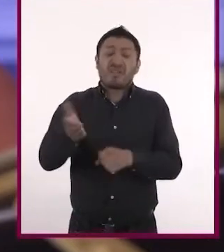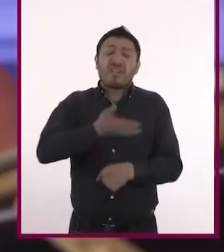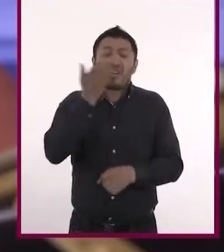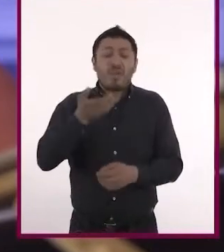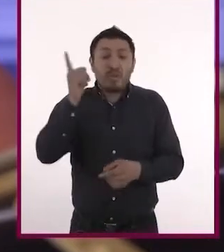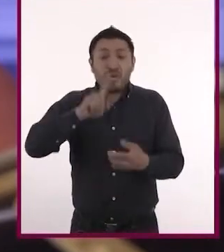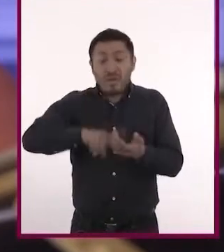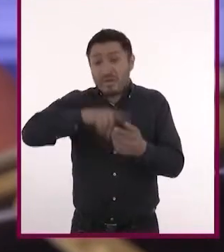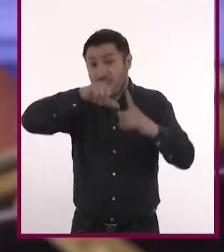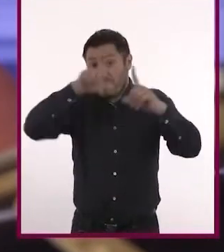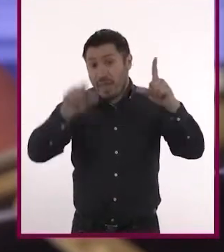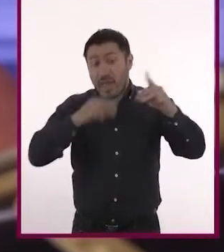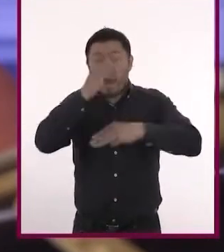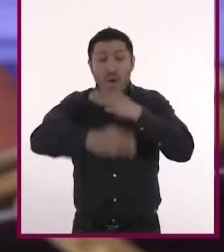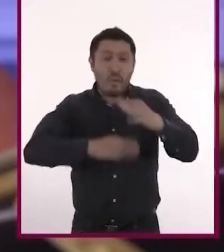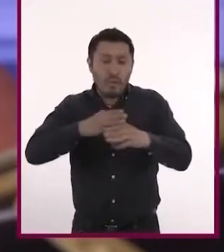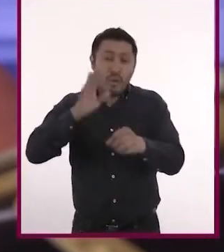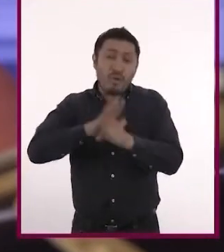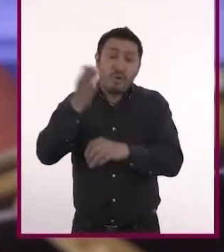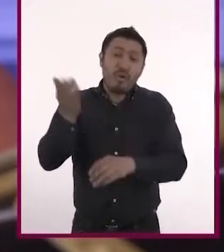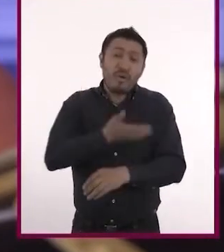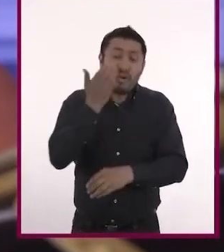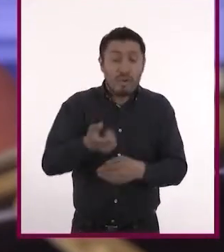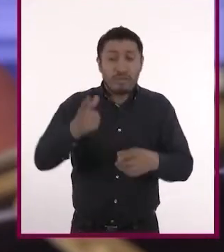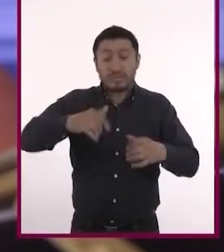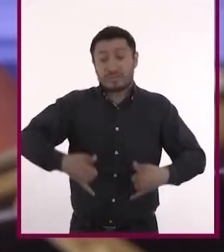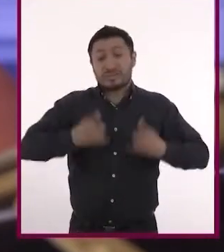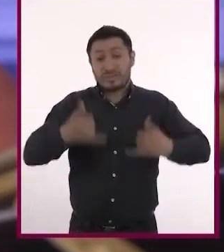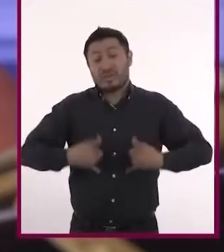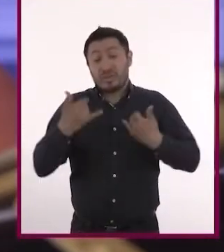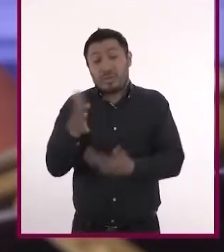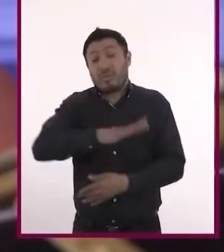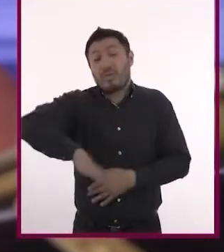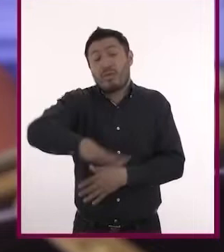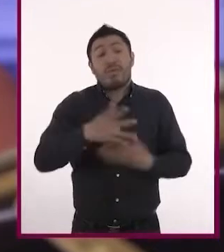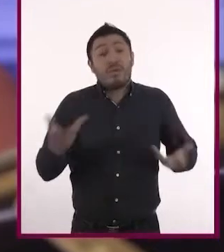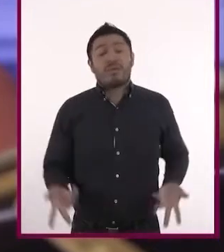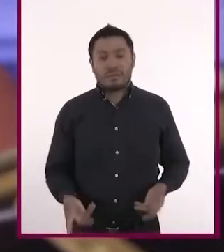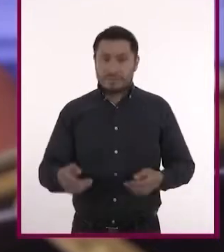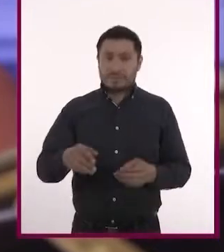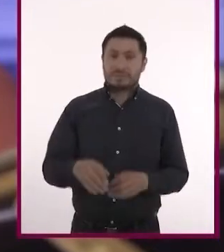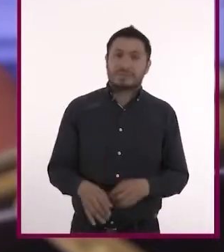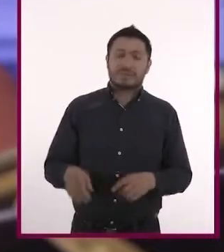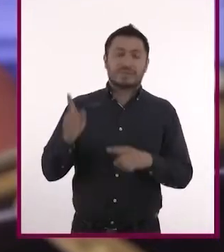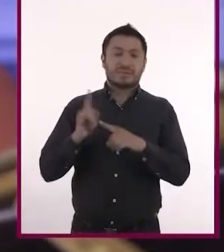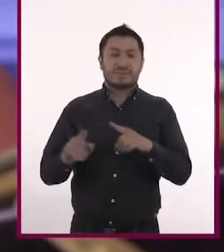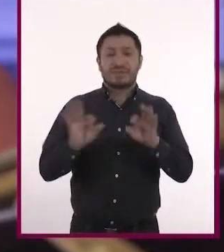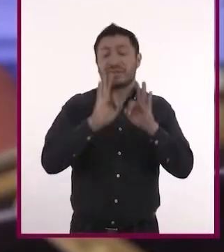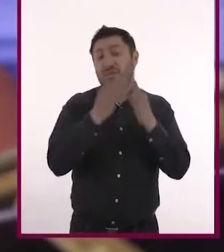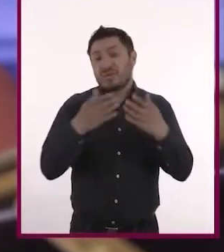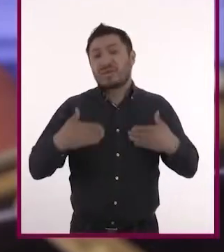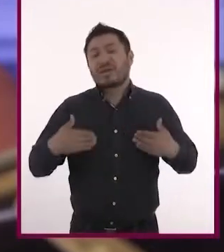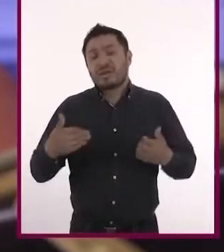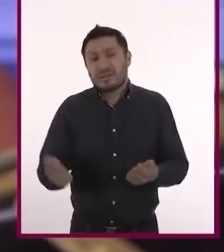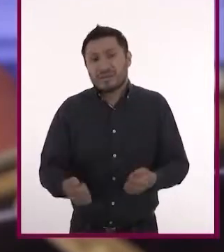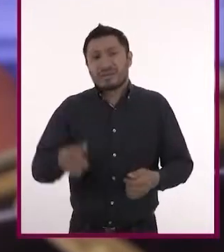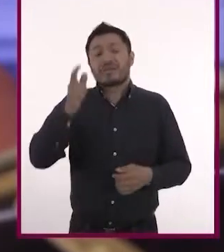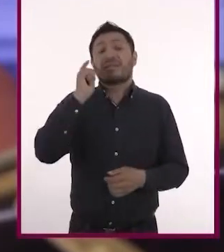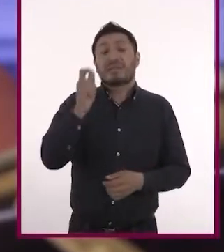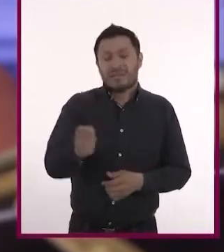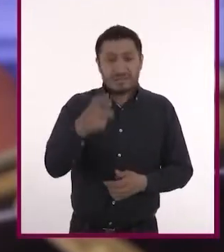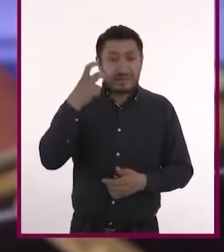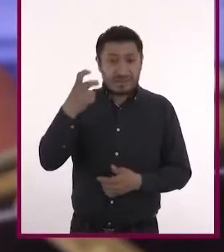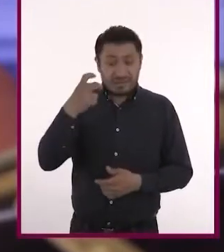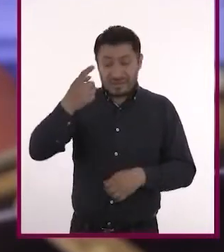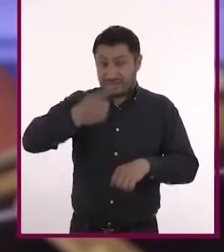el mundo? ¿Cuáles son los más comunes entre los adolescentes y jóvenes? Las maneras de entender, procesar y atender los trastornos y